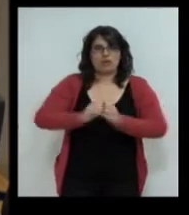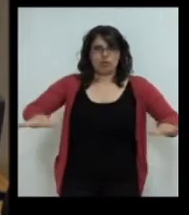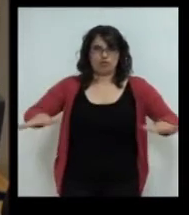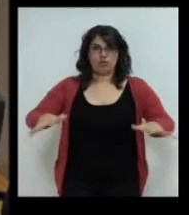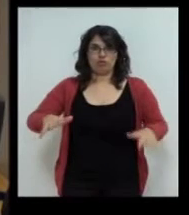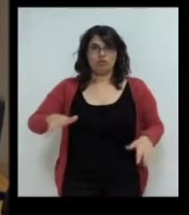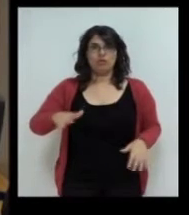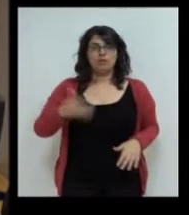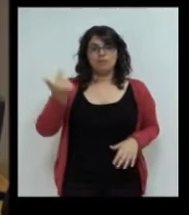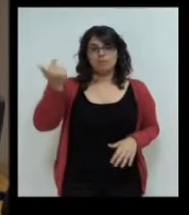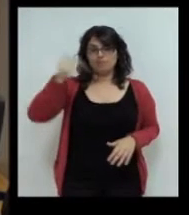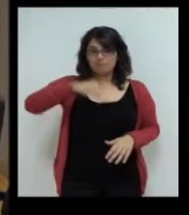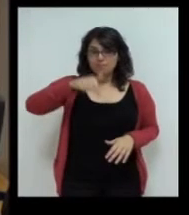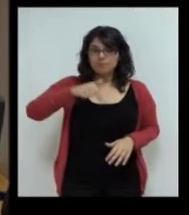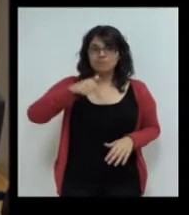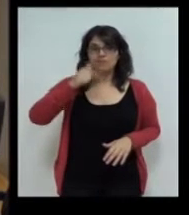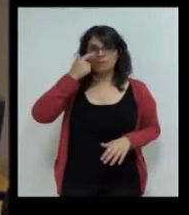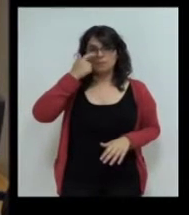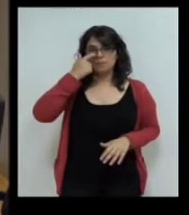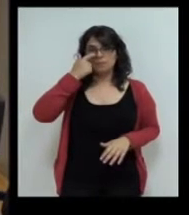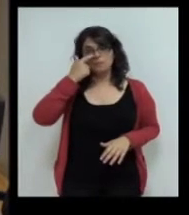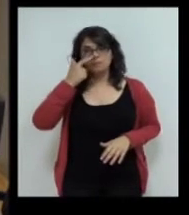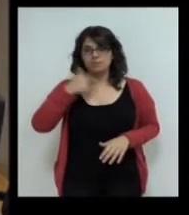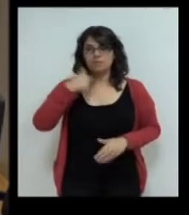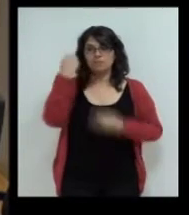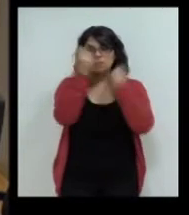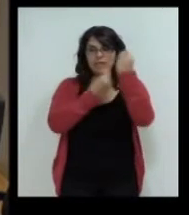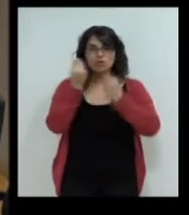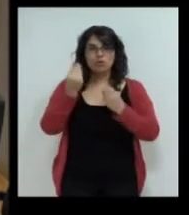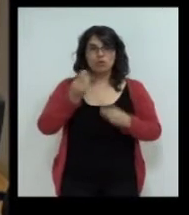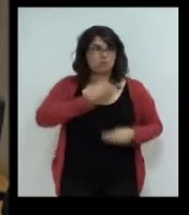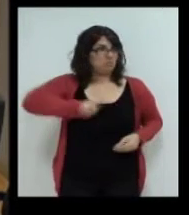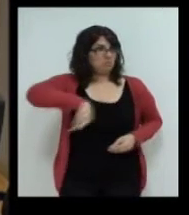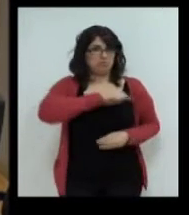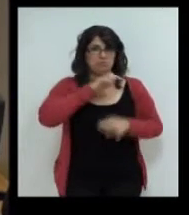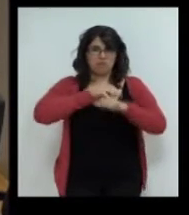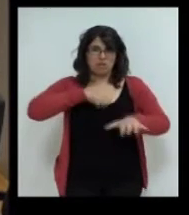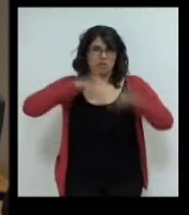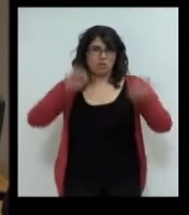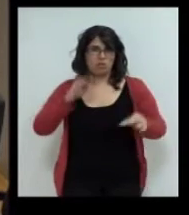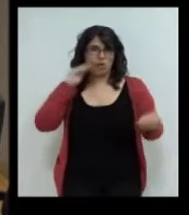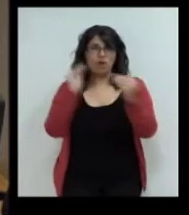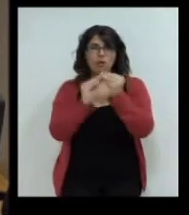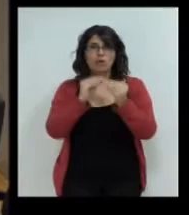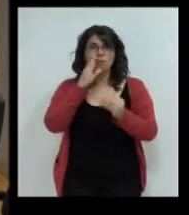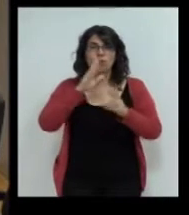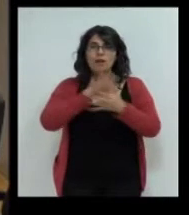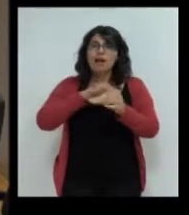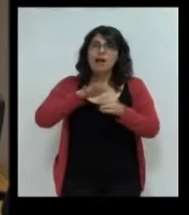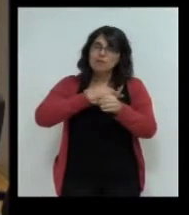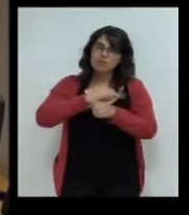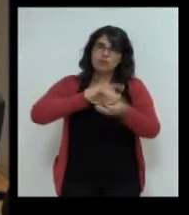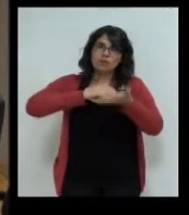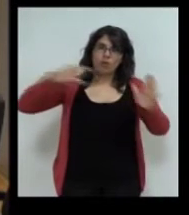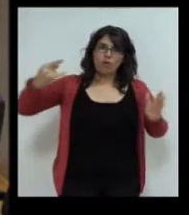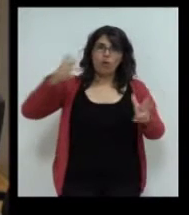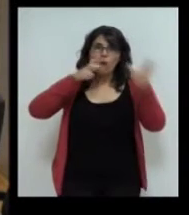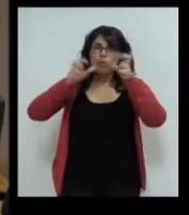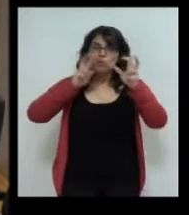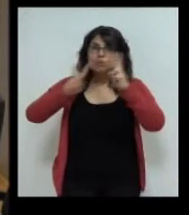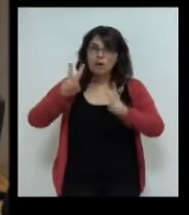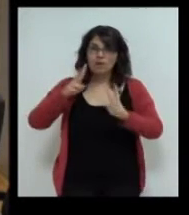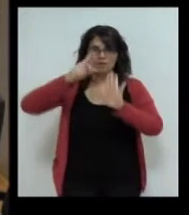esto yo creo que podemos estar todos de acuerdo. En el ámbito tecnológico, en el ámbito audiovisual, la